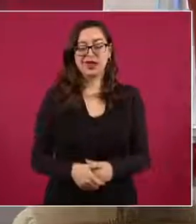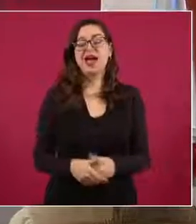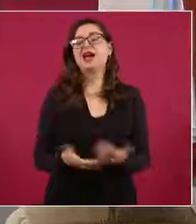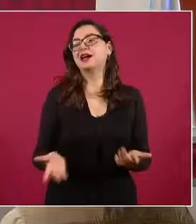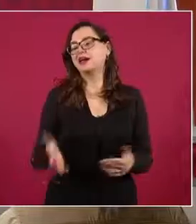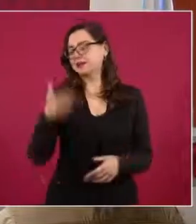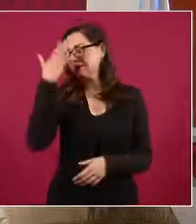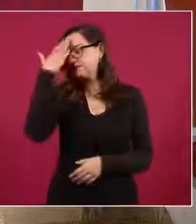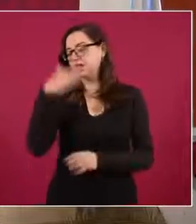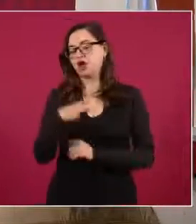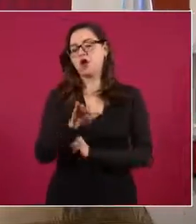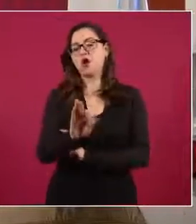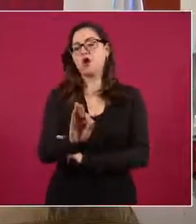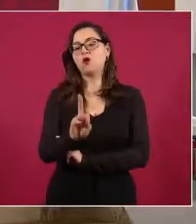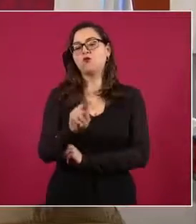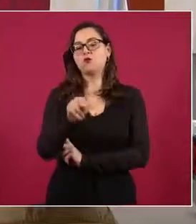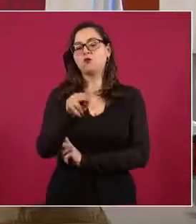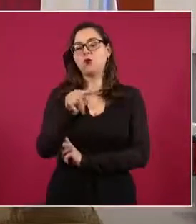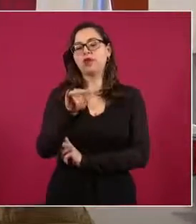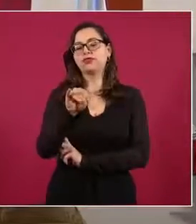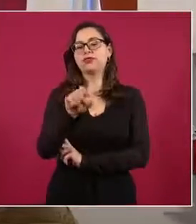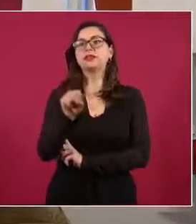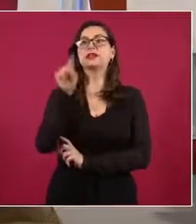el patio central.